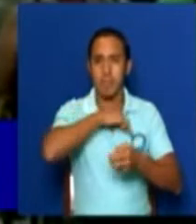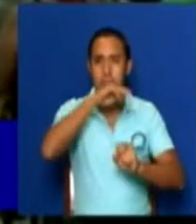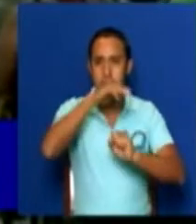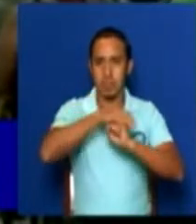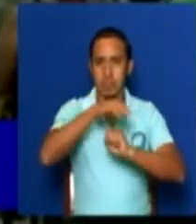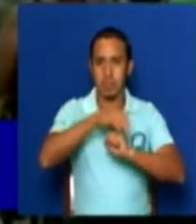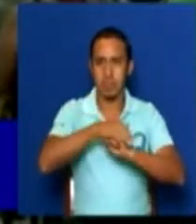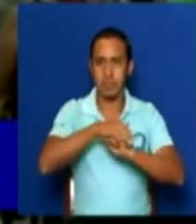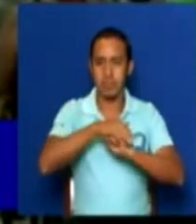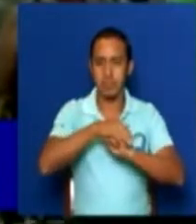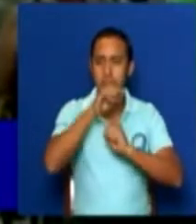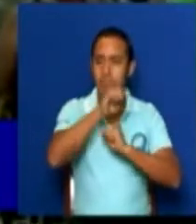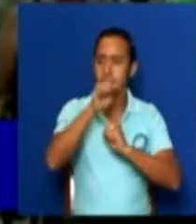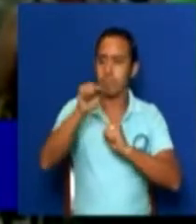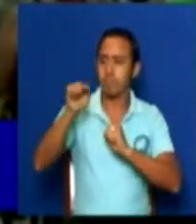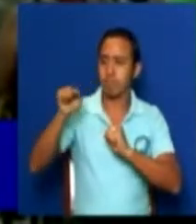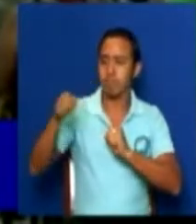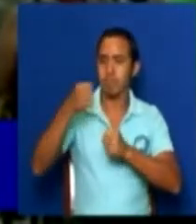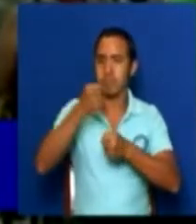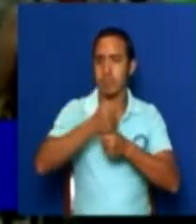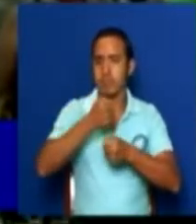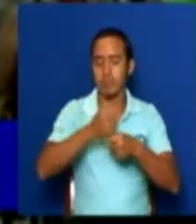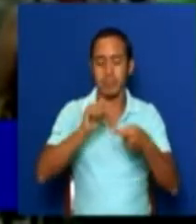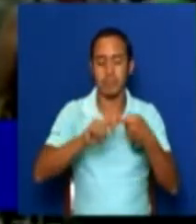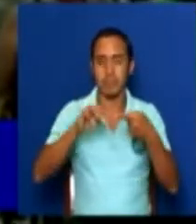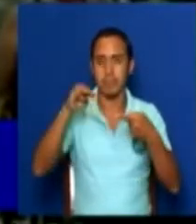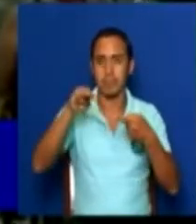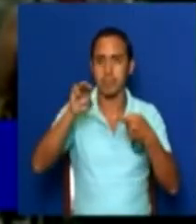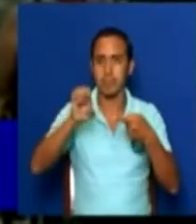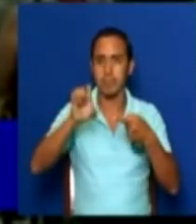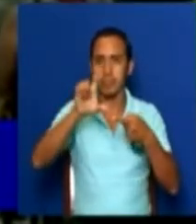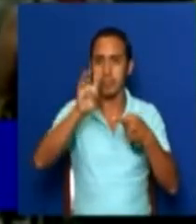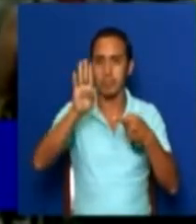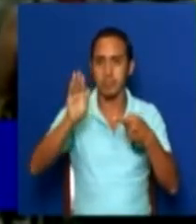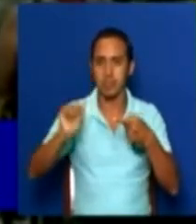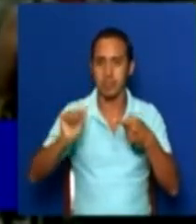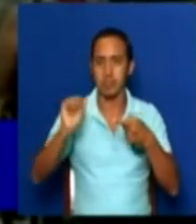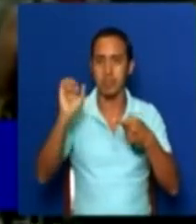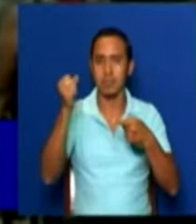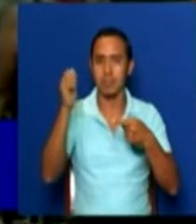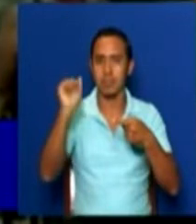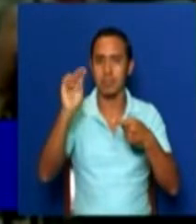Laboral están acá presentes, la compañera Melba Sánchez,